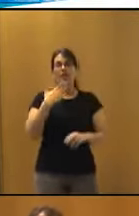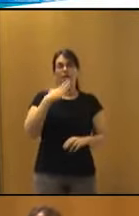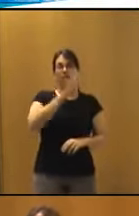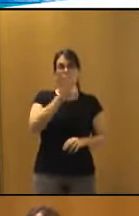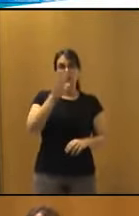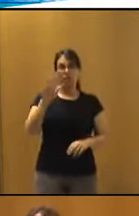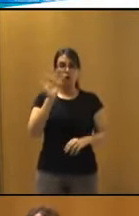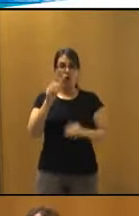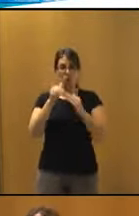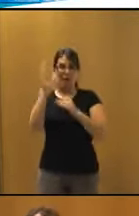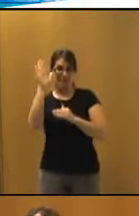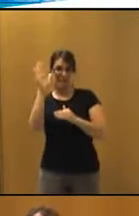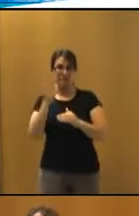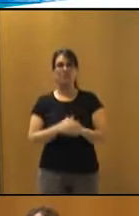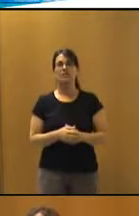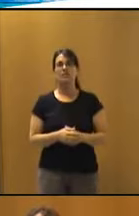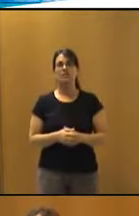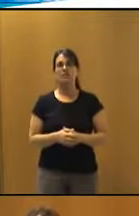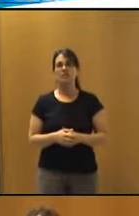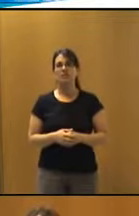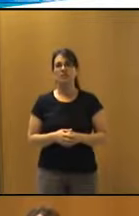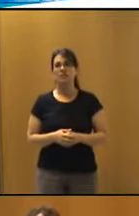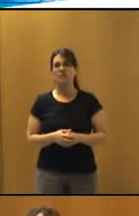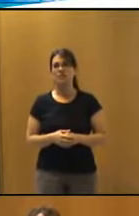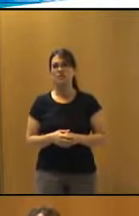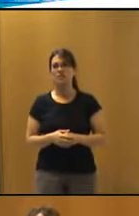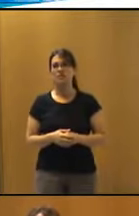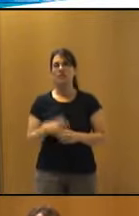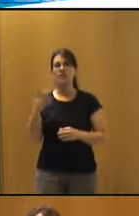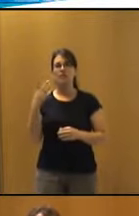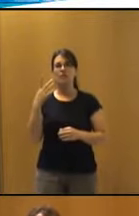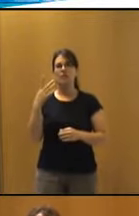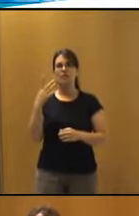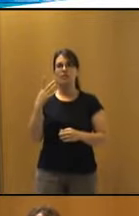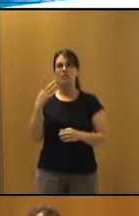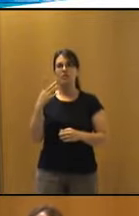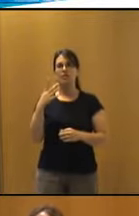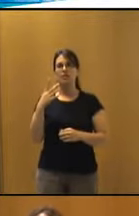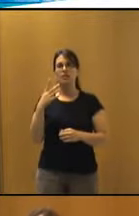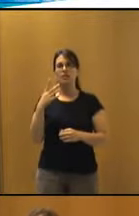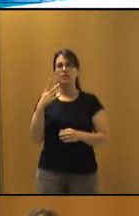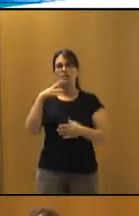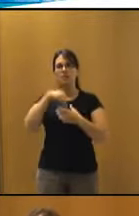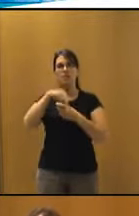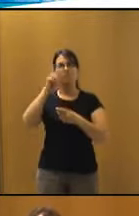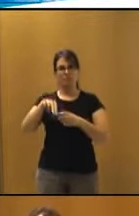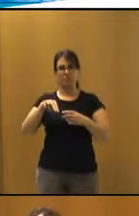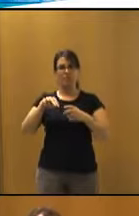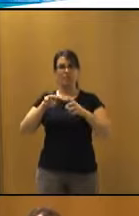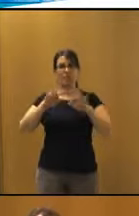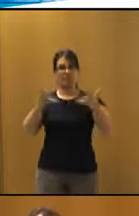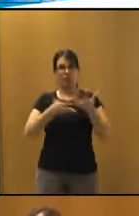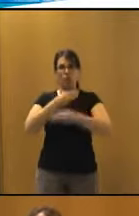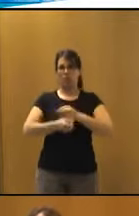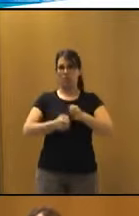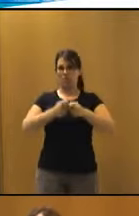veis que el crecimiento de las personas de 50 y 50 plus el crecimiento de los internautas.